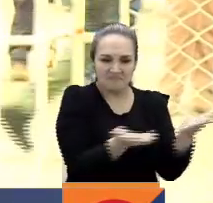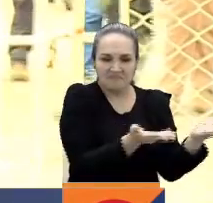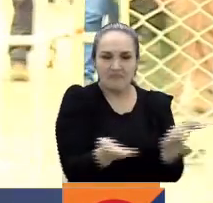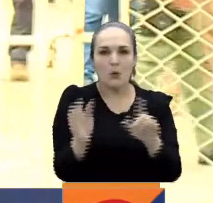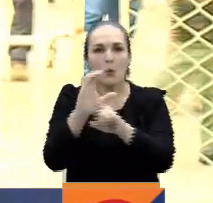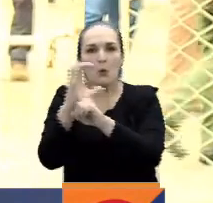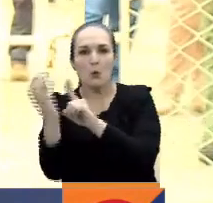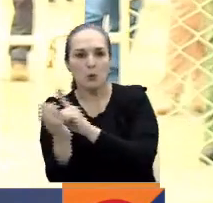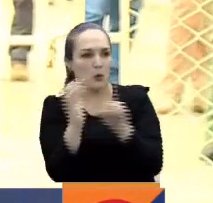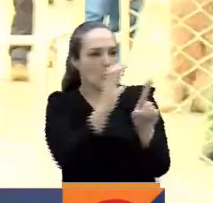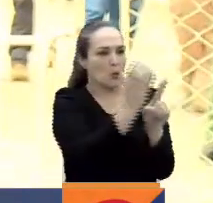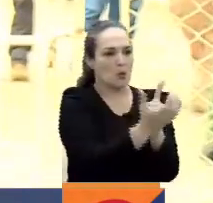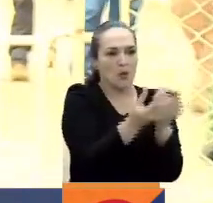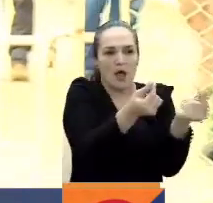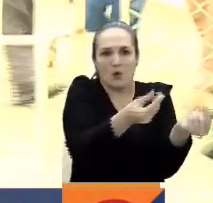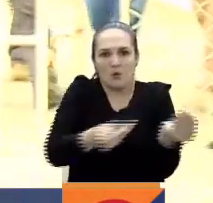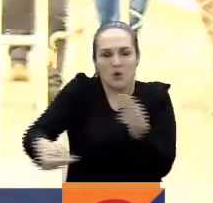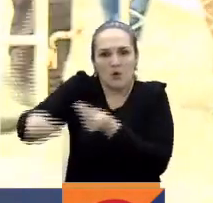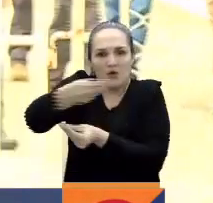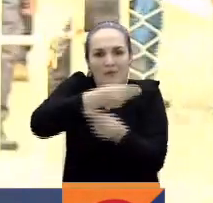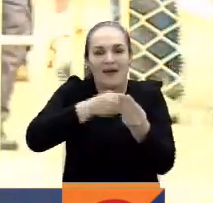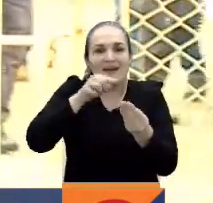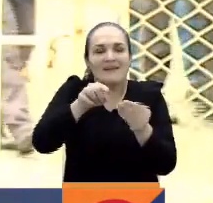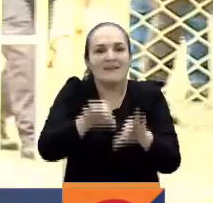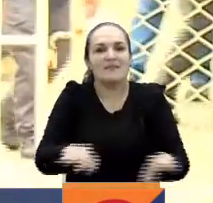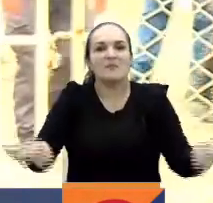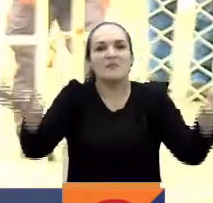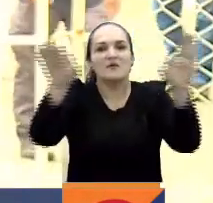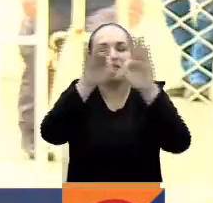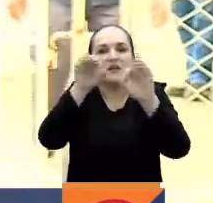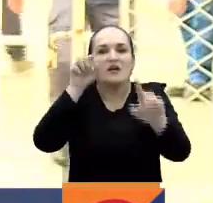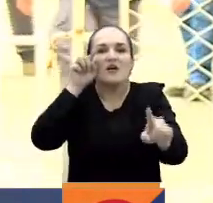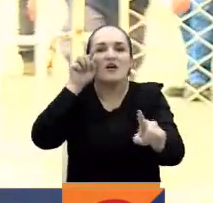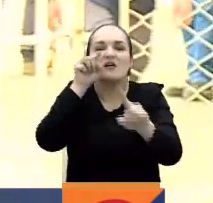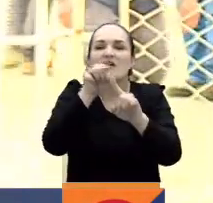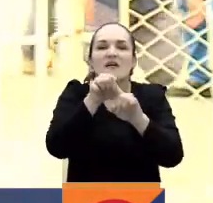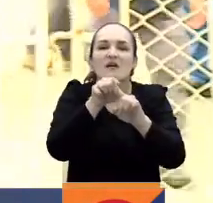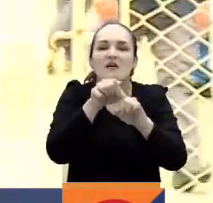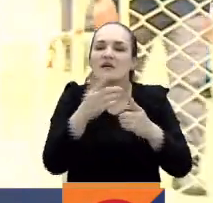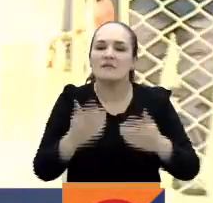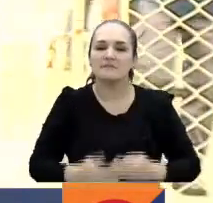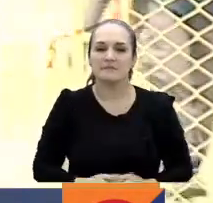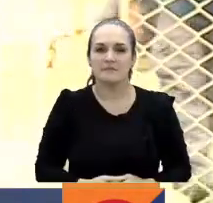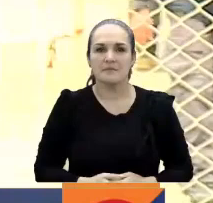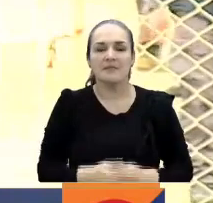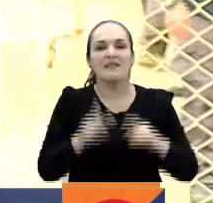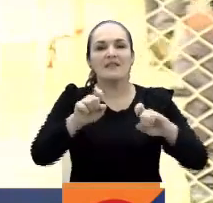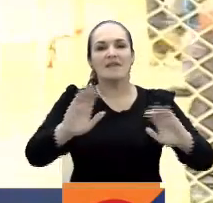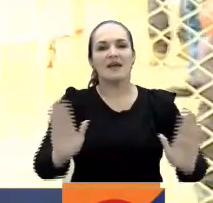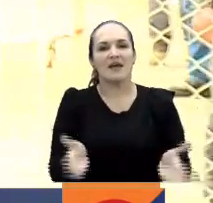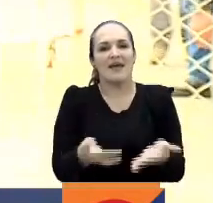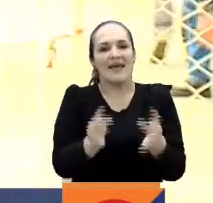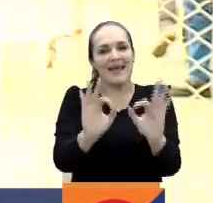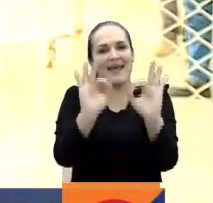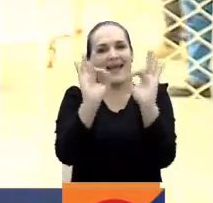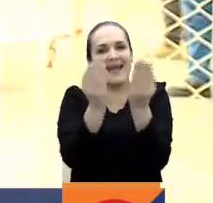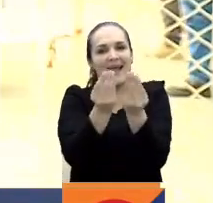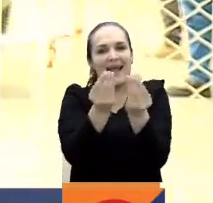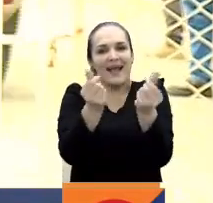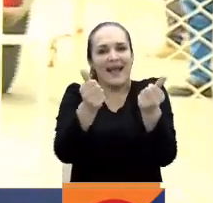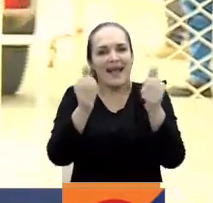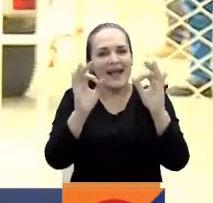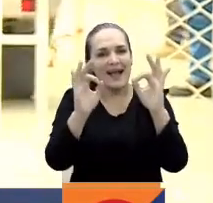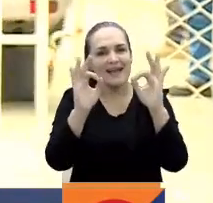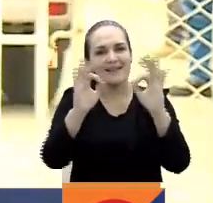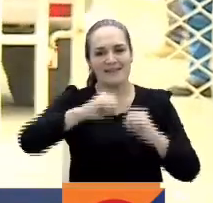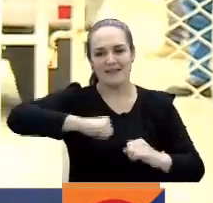económicos. Eso debe redundar en un salto cualitativo en materia de derechos humanos